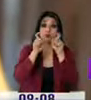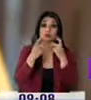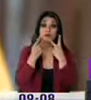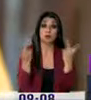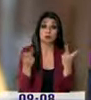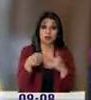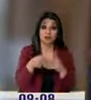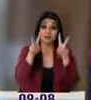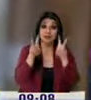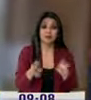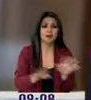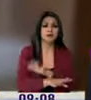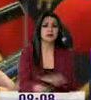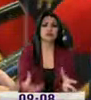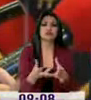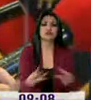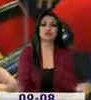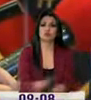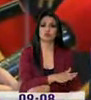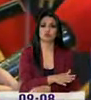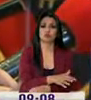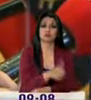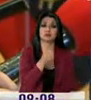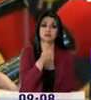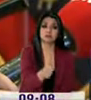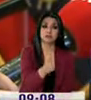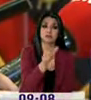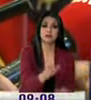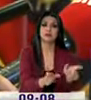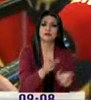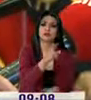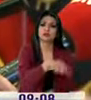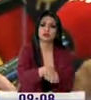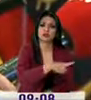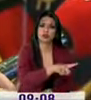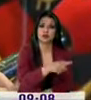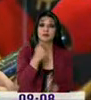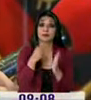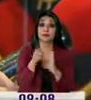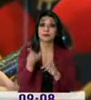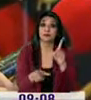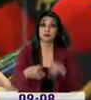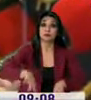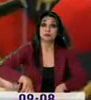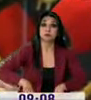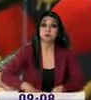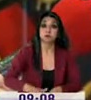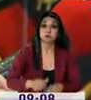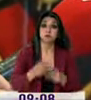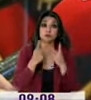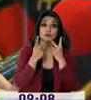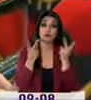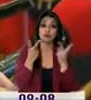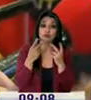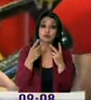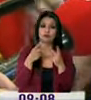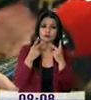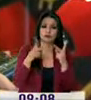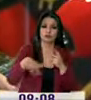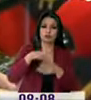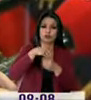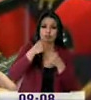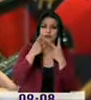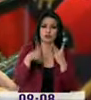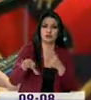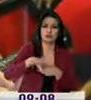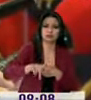la consulta este tema quedará saldado. Es el mensaje para las personas que le quieren meter la mano a los fondos del pueblo. Aparte,